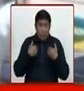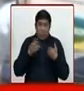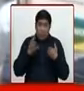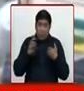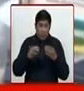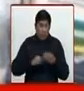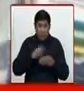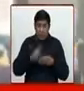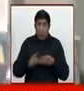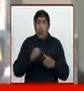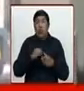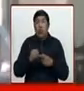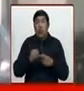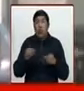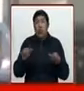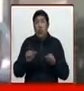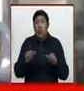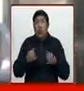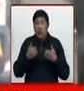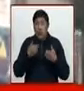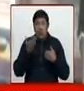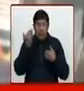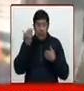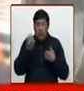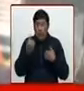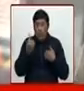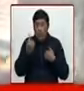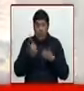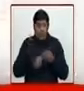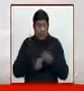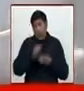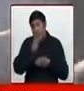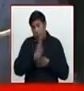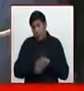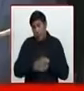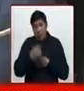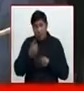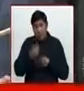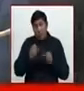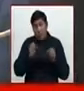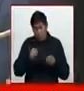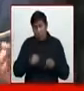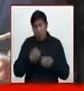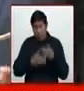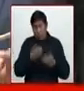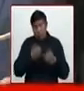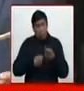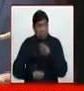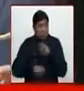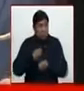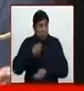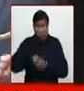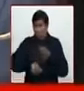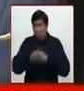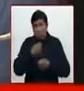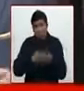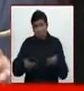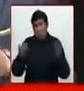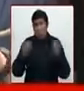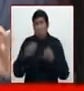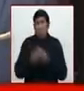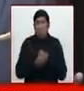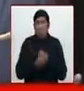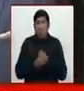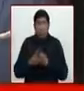del 7 de marzo o tenga también la de este pasado 11 de abril, está usted en condiciones de realizar cualquier tipo de